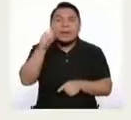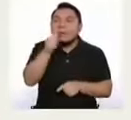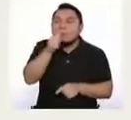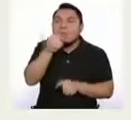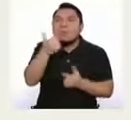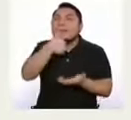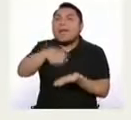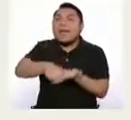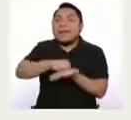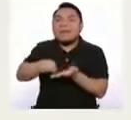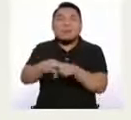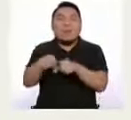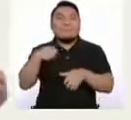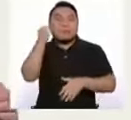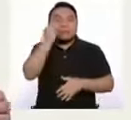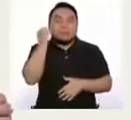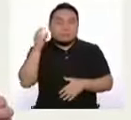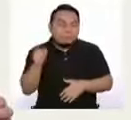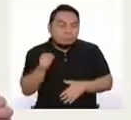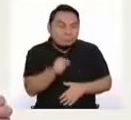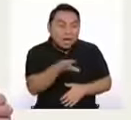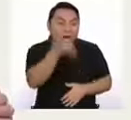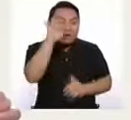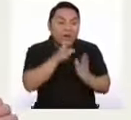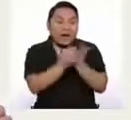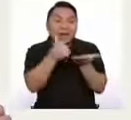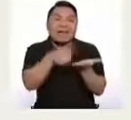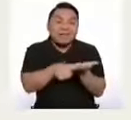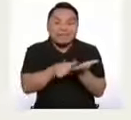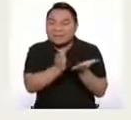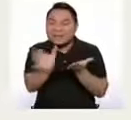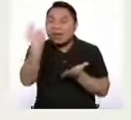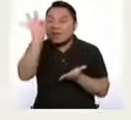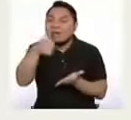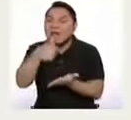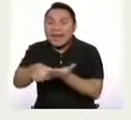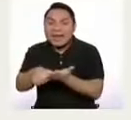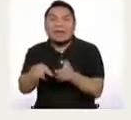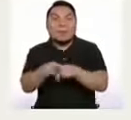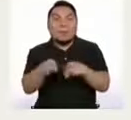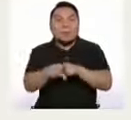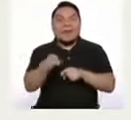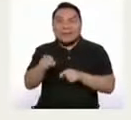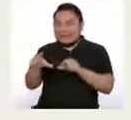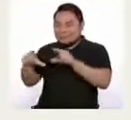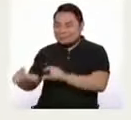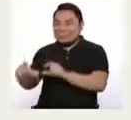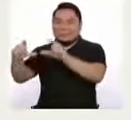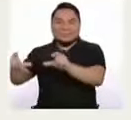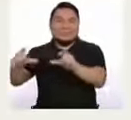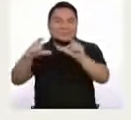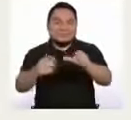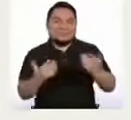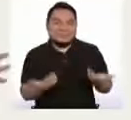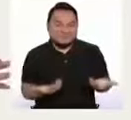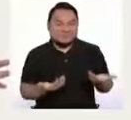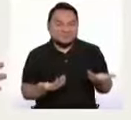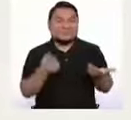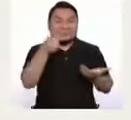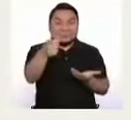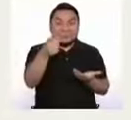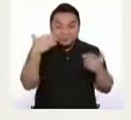cartas que encontraba mi sobrina en cada lugar al que llegaba. Por eso los invito a que hagan planos, ya